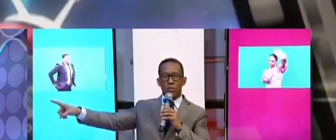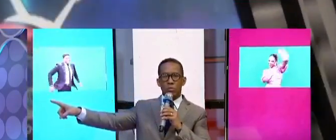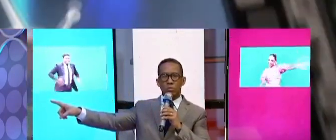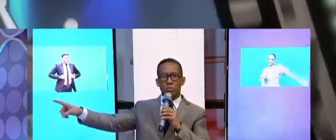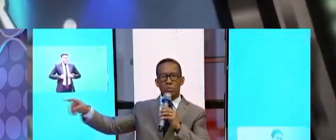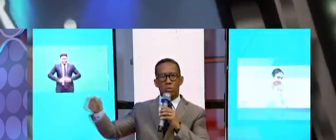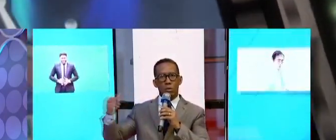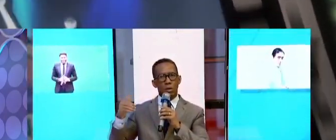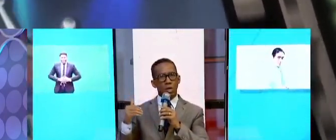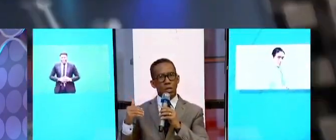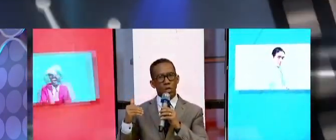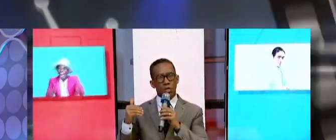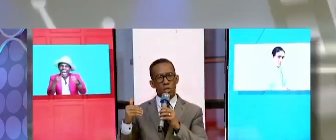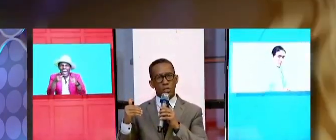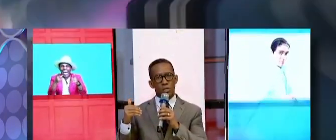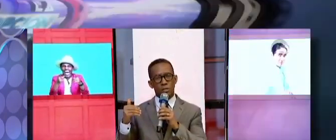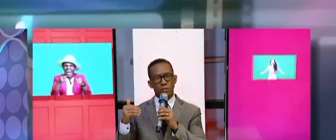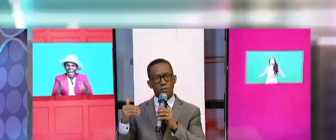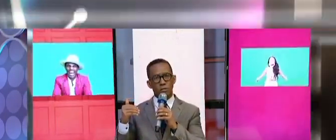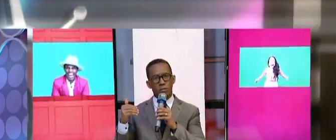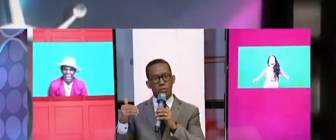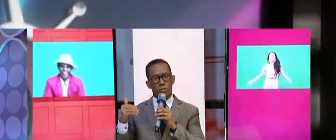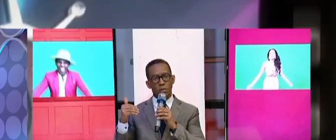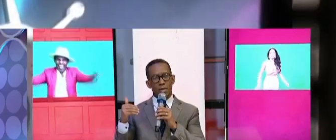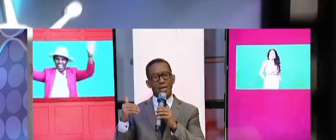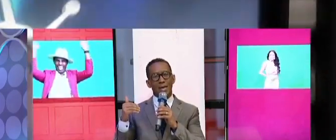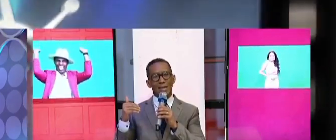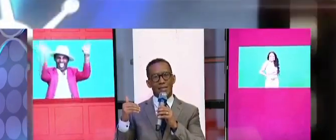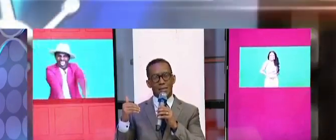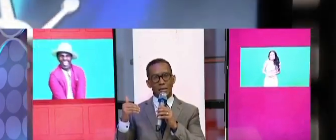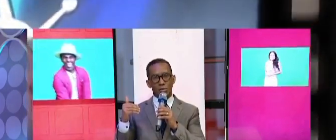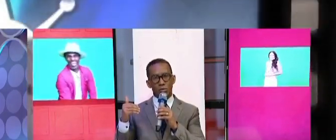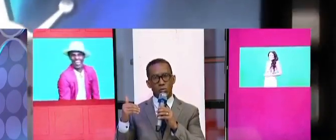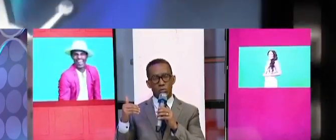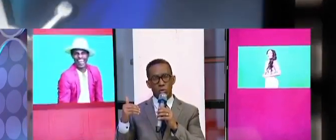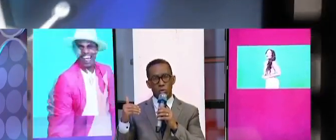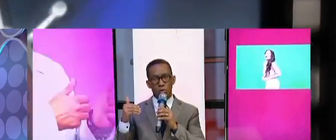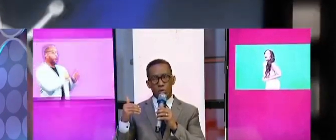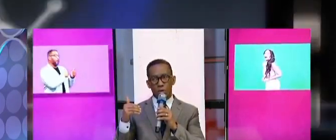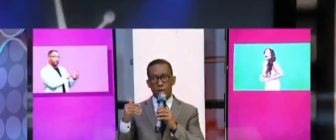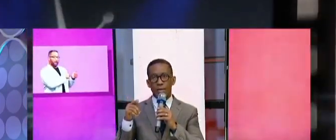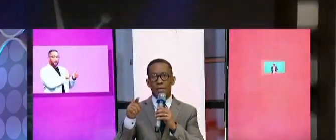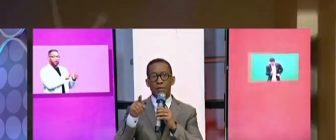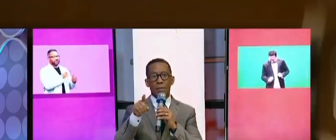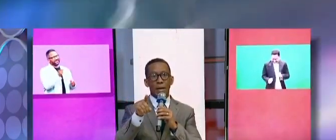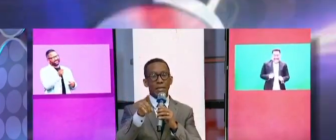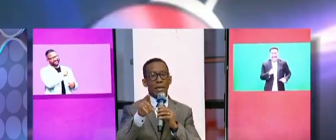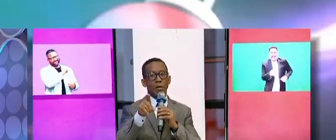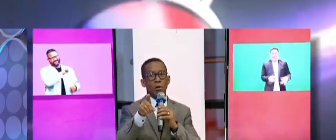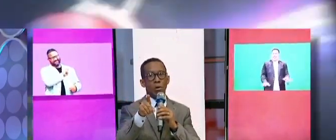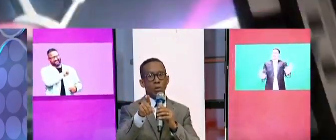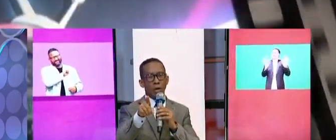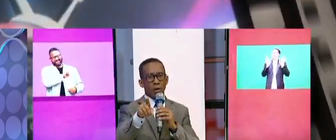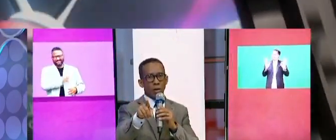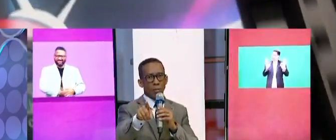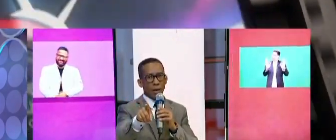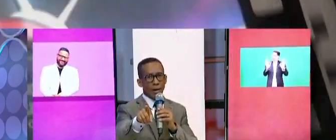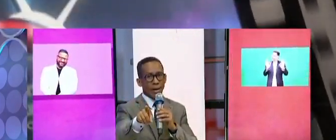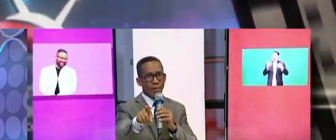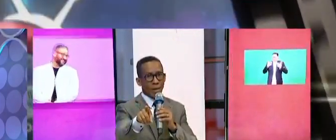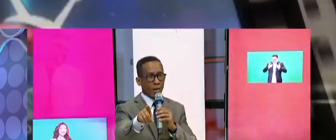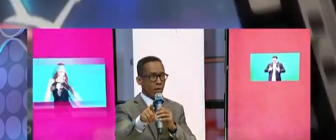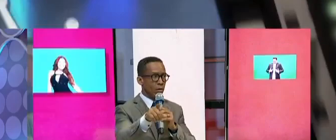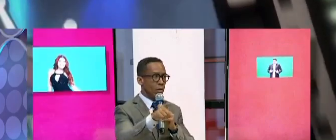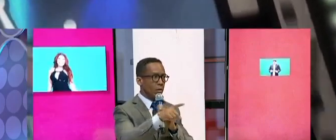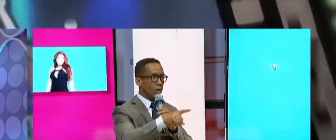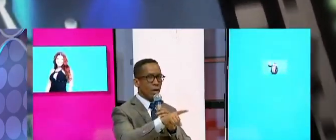2024. Entonces, ¿qué quiere decir eso? Que esa familia está incómoda con el